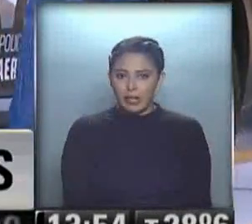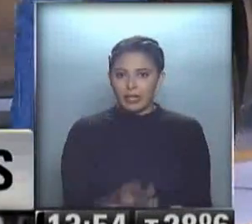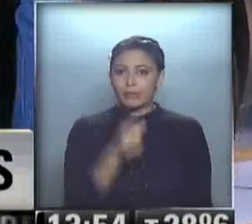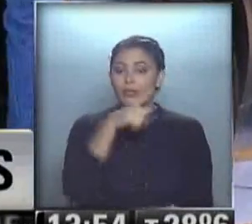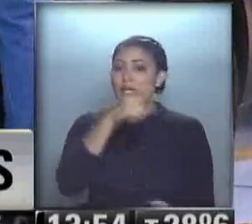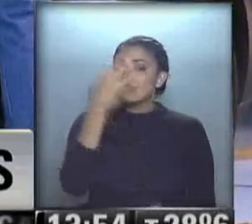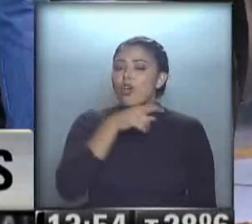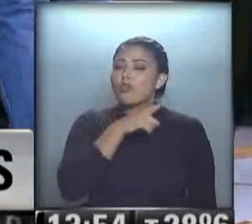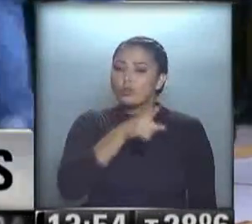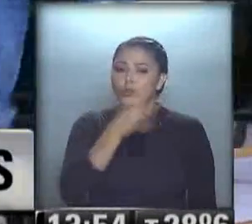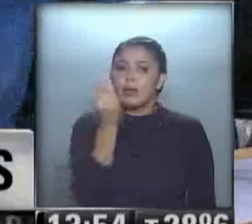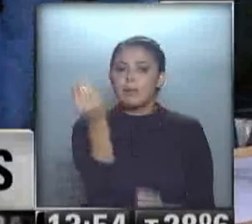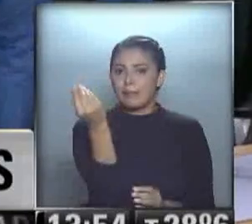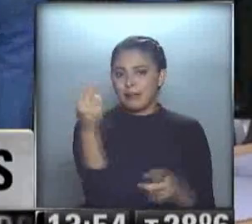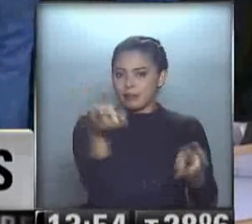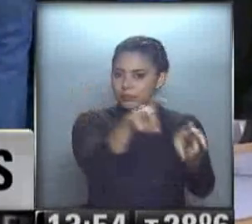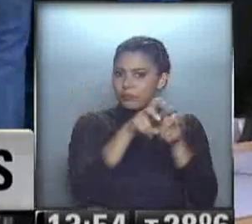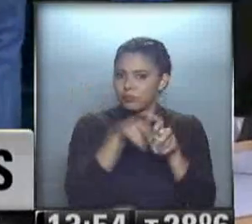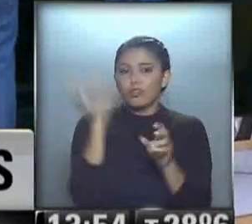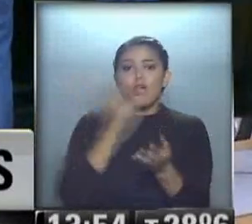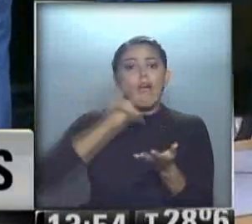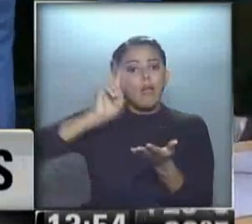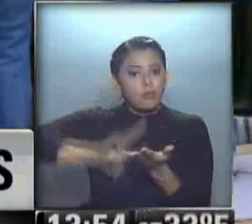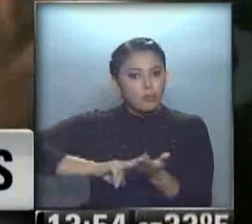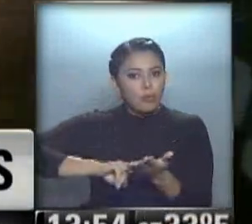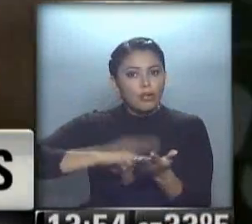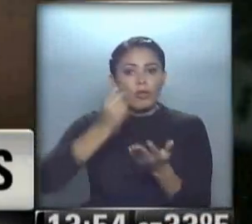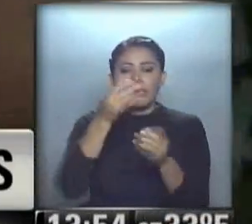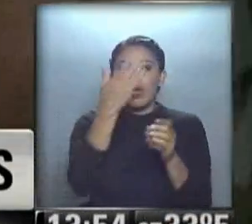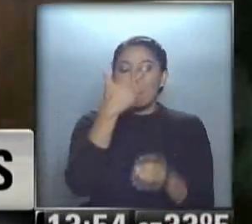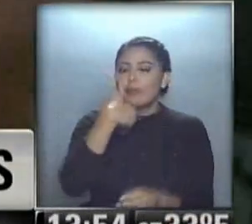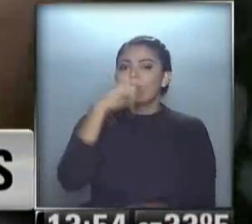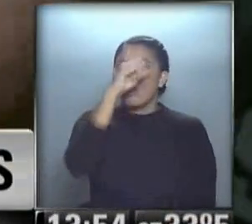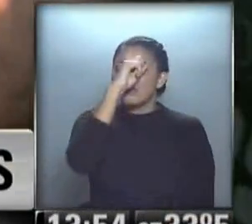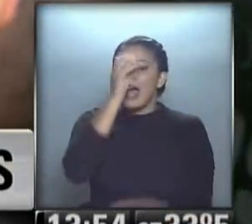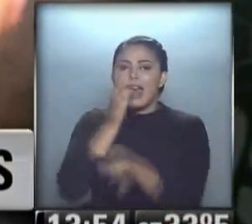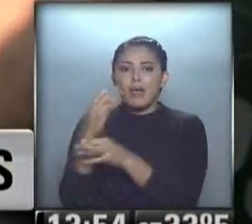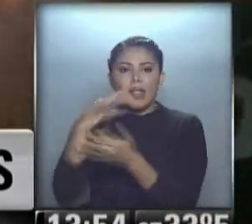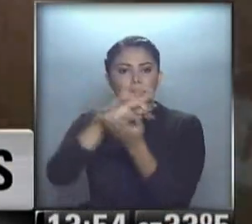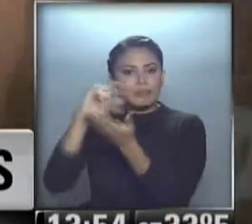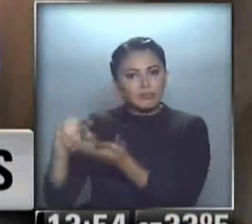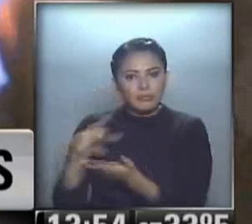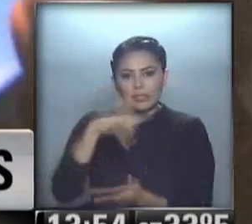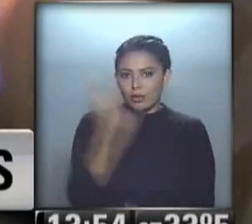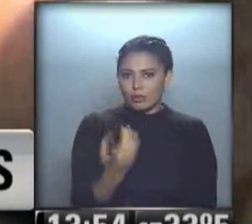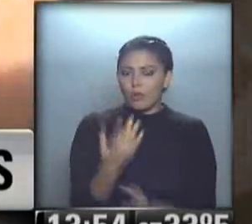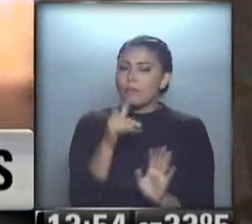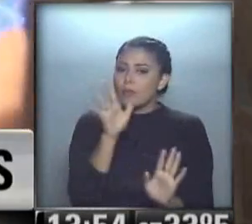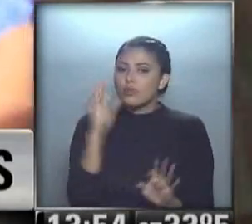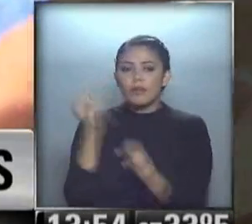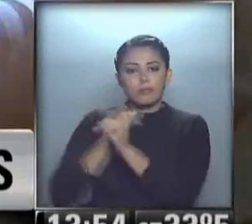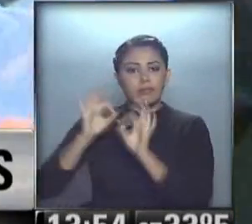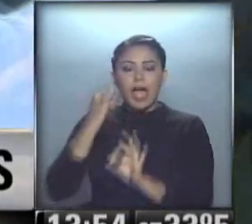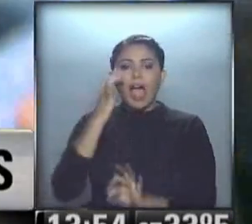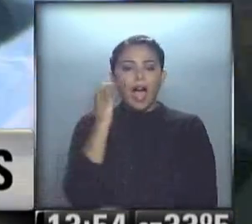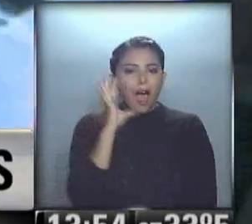debe estar causando Porque esa plata son plata de impuestos es plata que va para hospitales para escuelas etcétera En ese sentido me confirman algo que